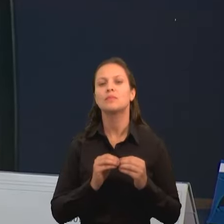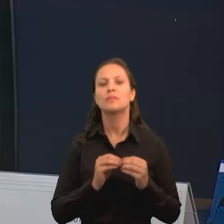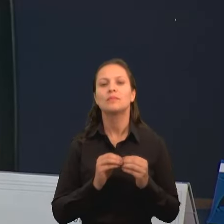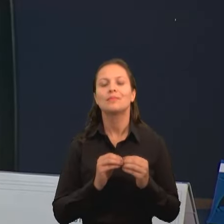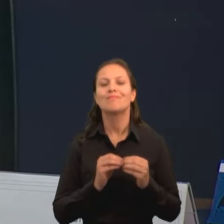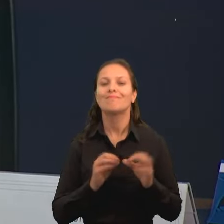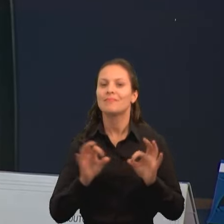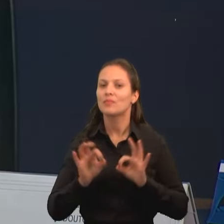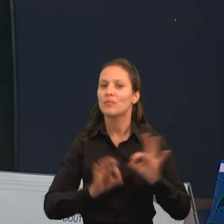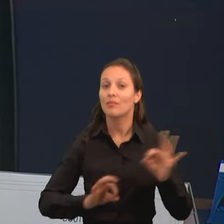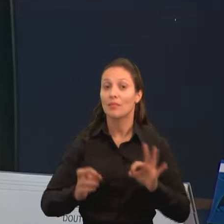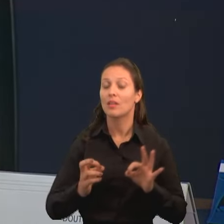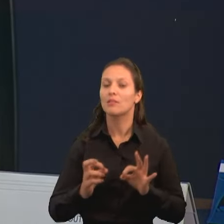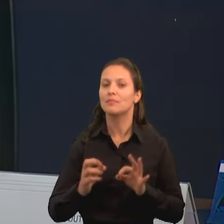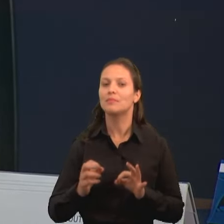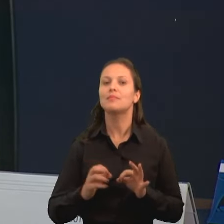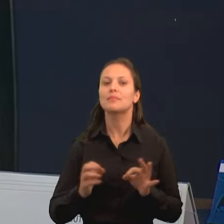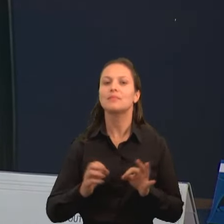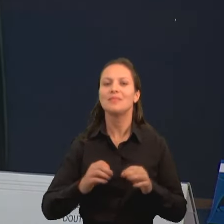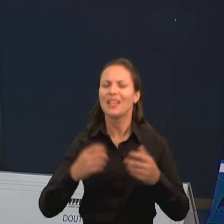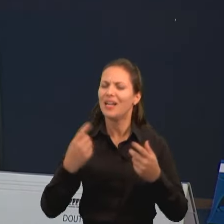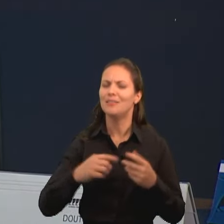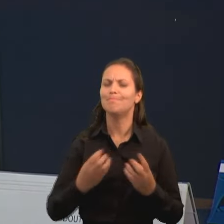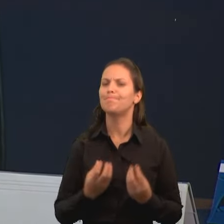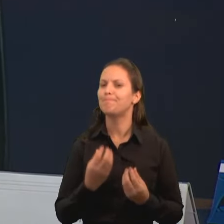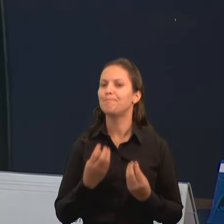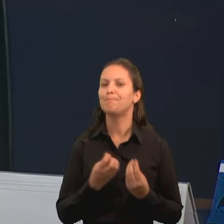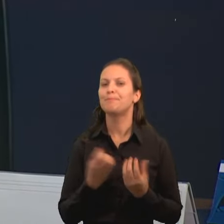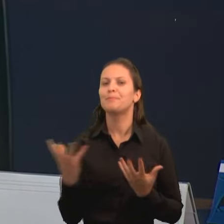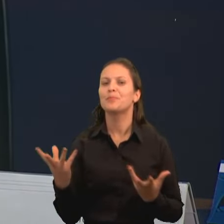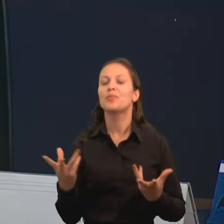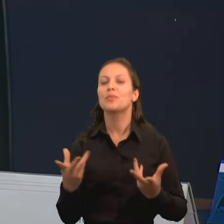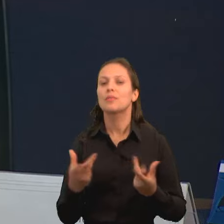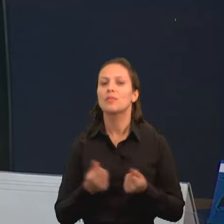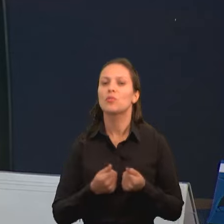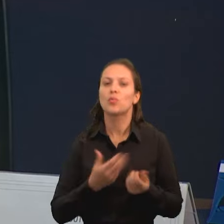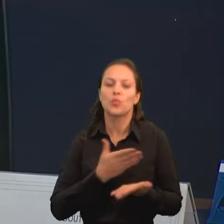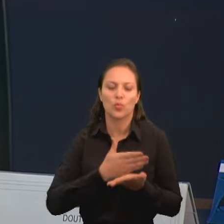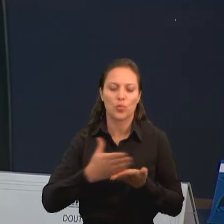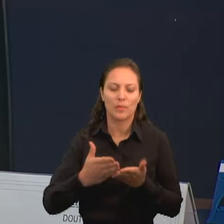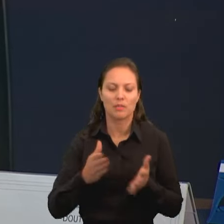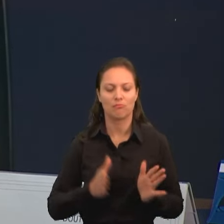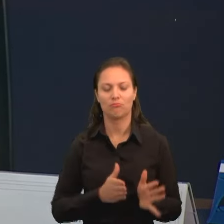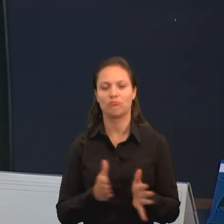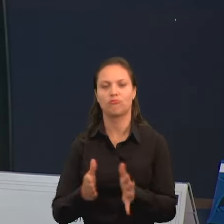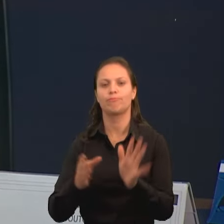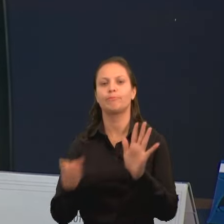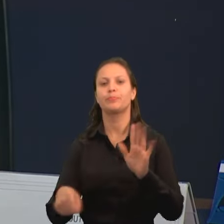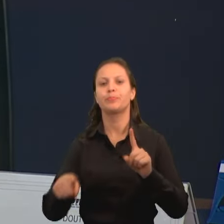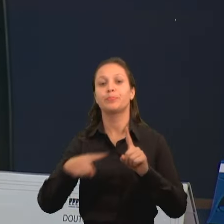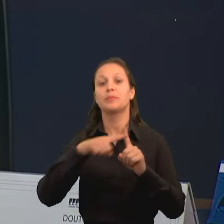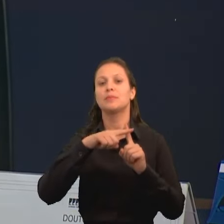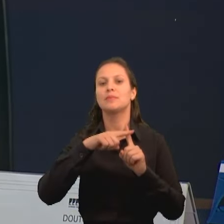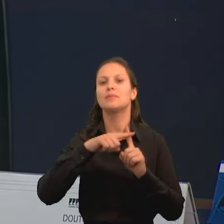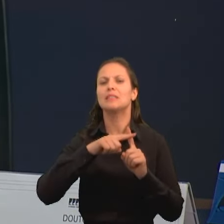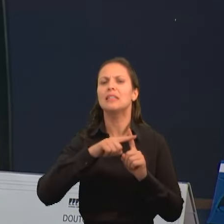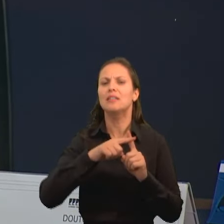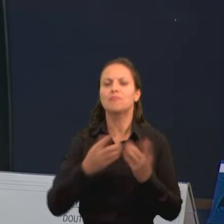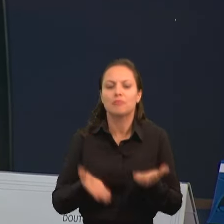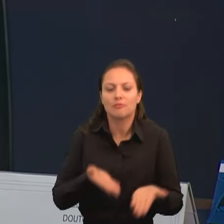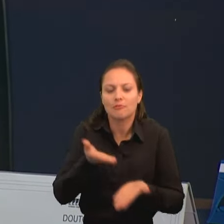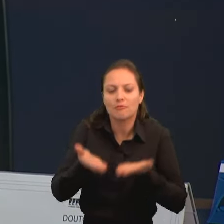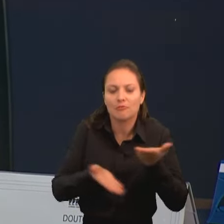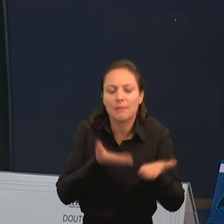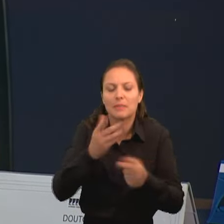aún. La neurotecnología es fascinante y puede abrir grandes ventajas a la